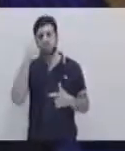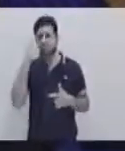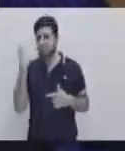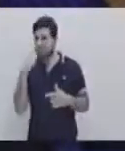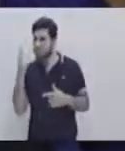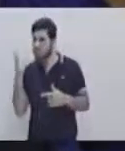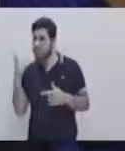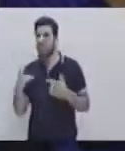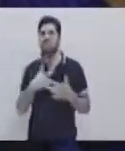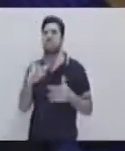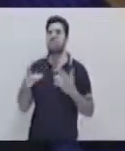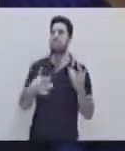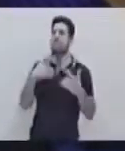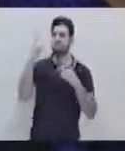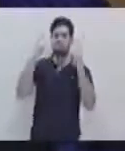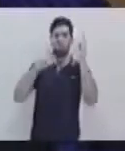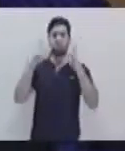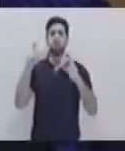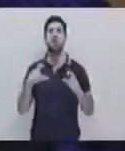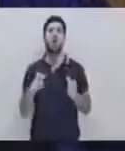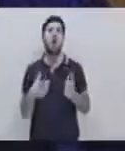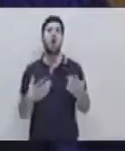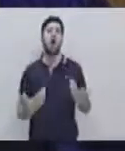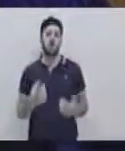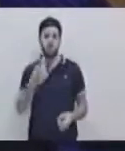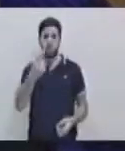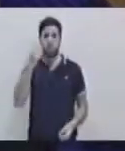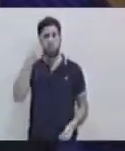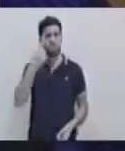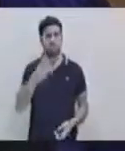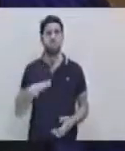doy un par de segundos para que observes los rostros de los niños.